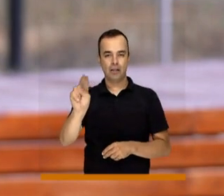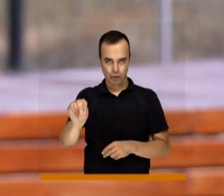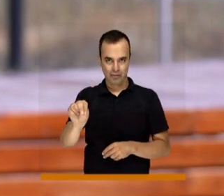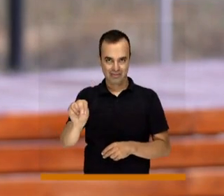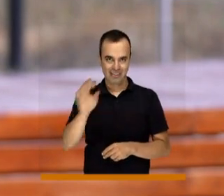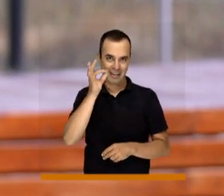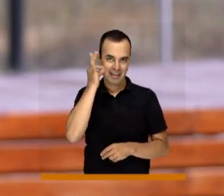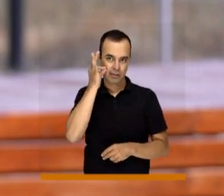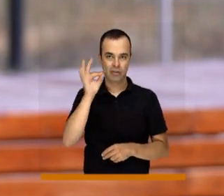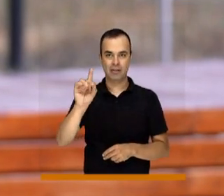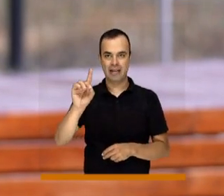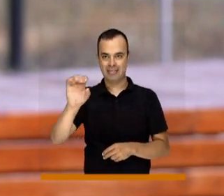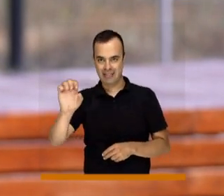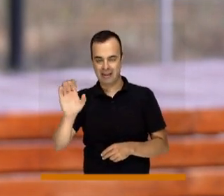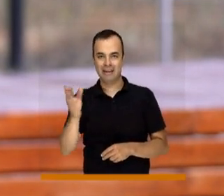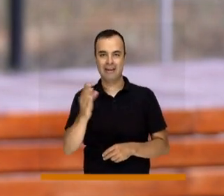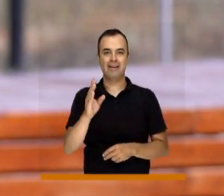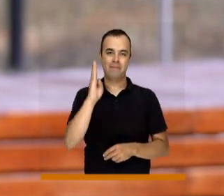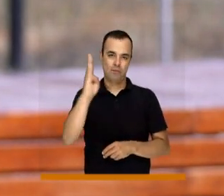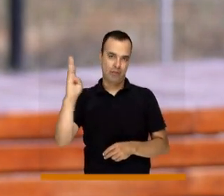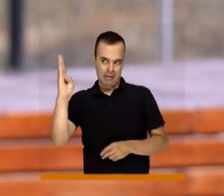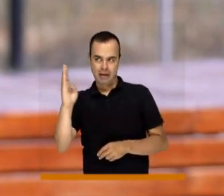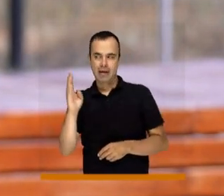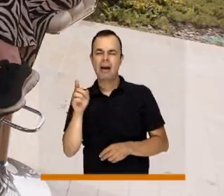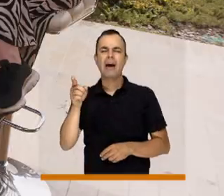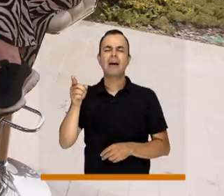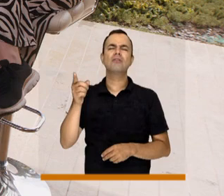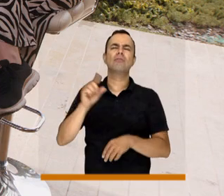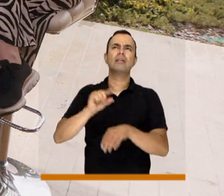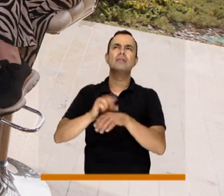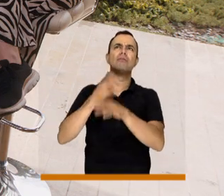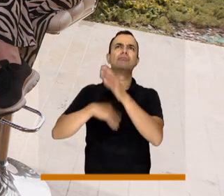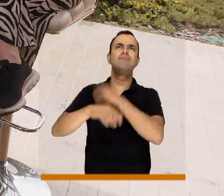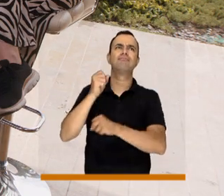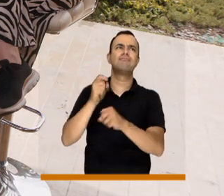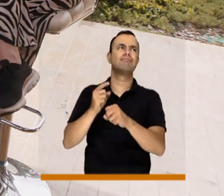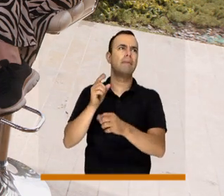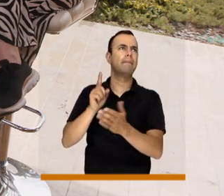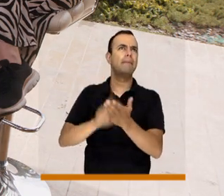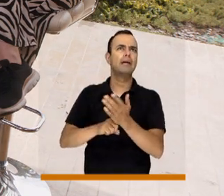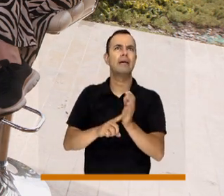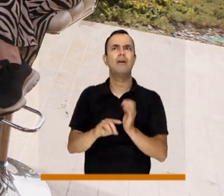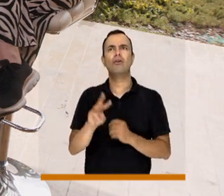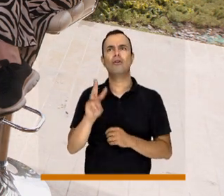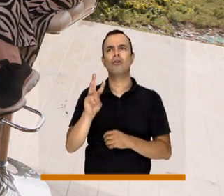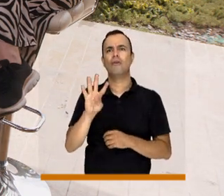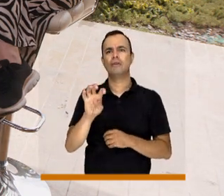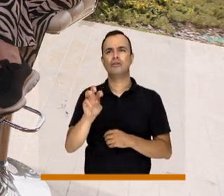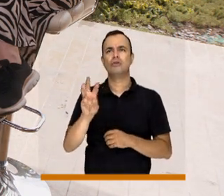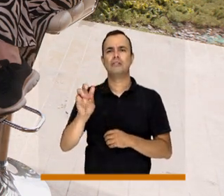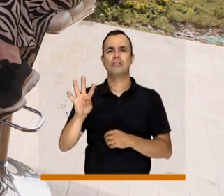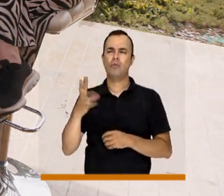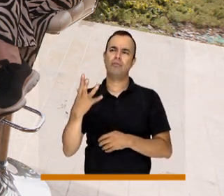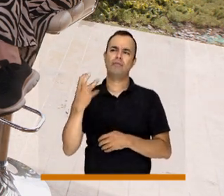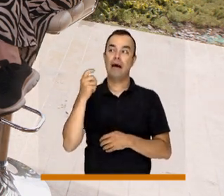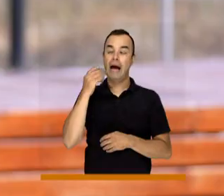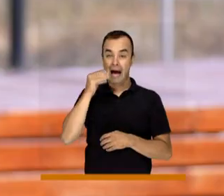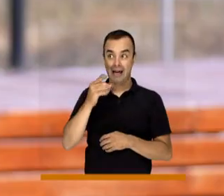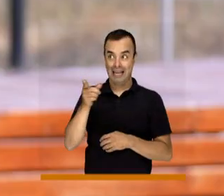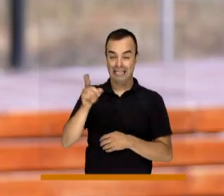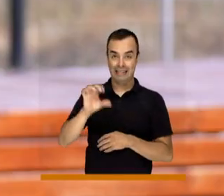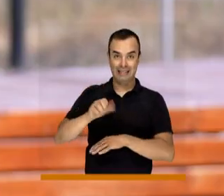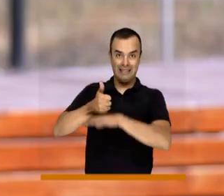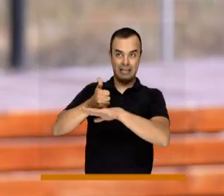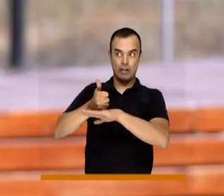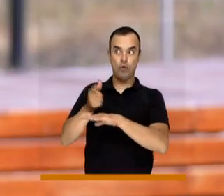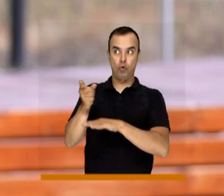a la Fundación Ratón de Biblioteca, me encanta el nombre, una entidad sin ánimo de lucro, fundada en 1984, y está hoy